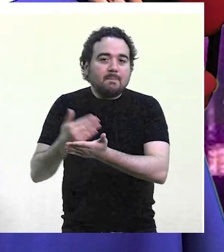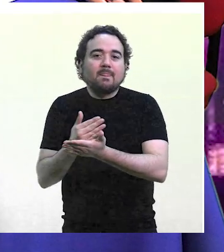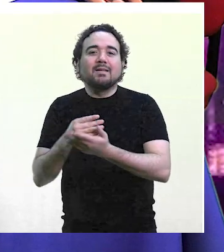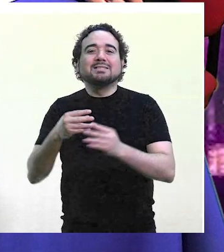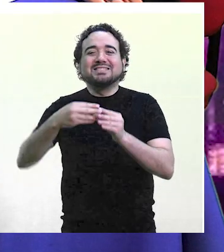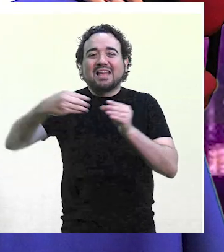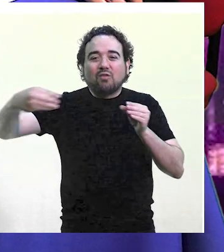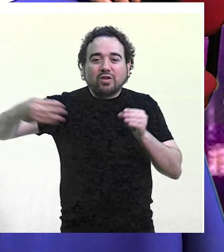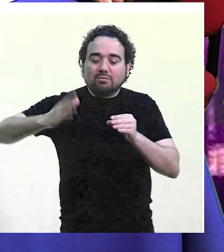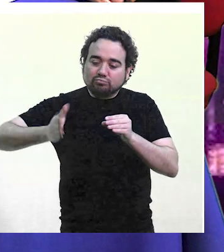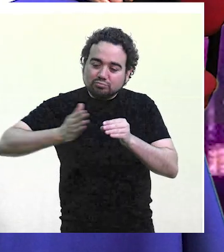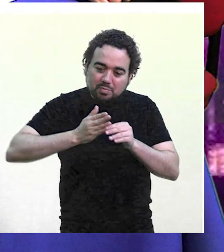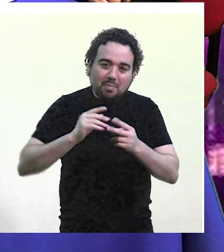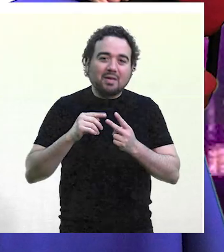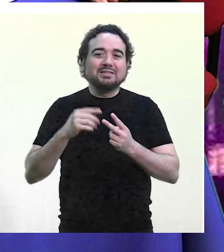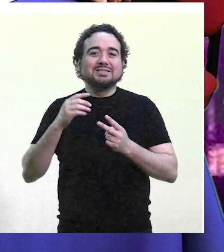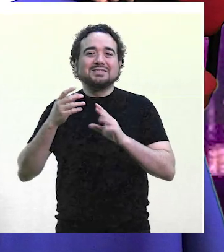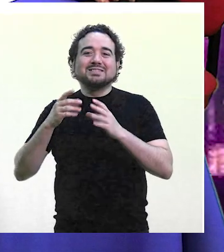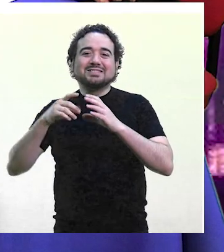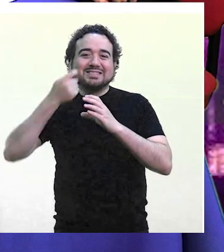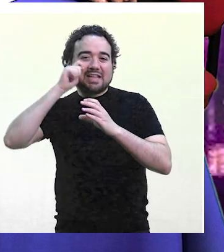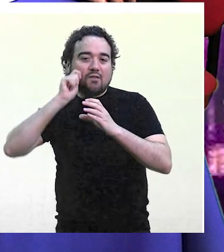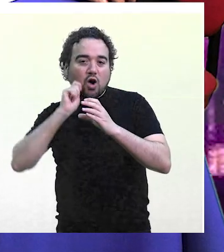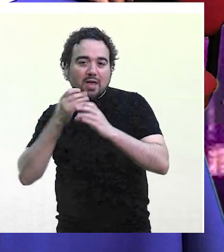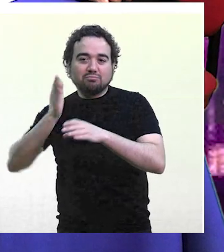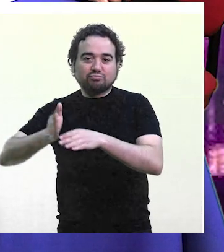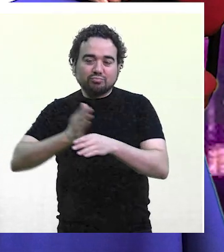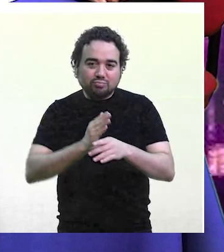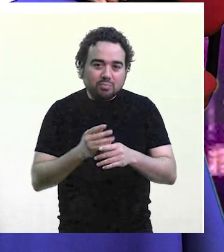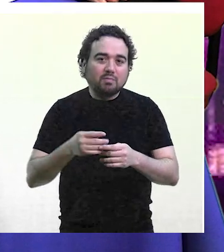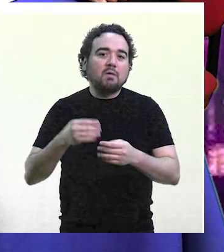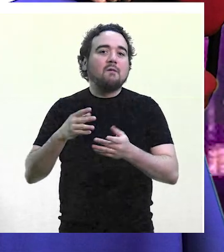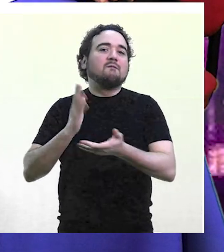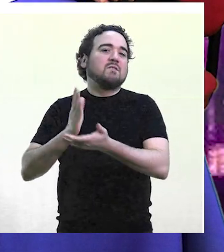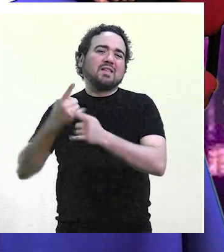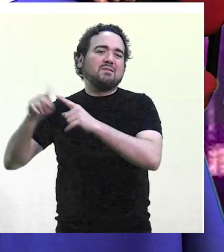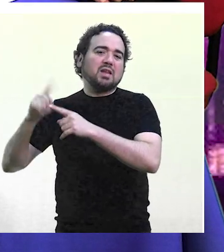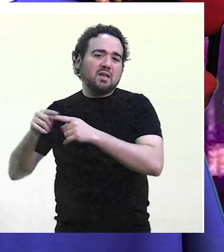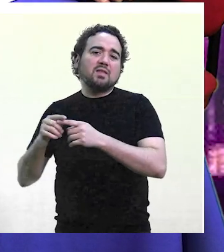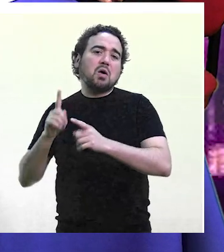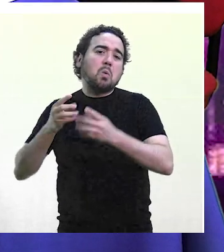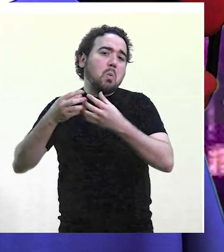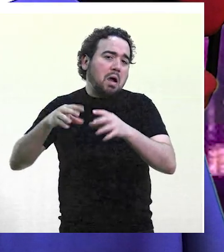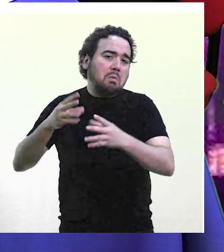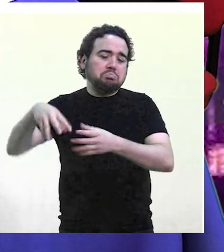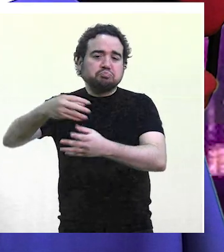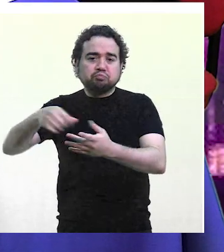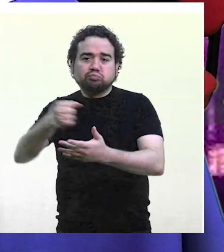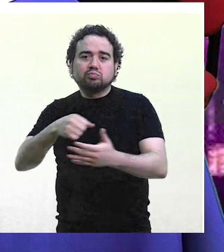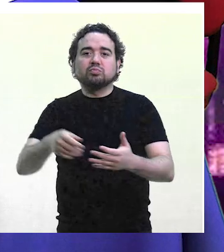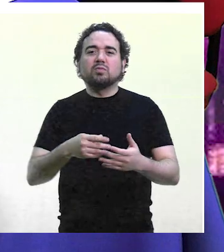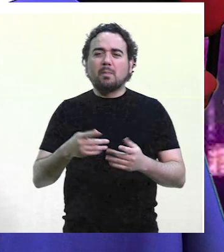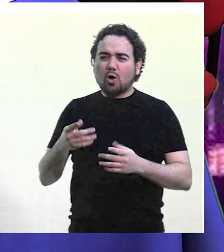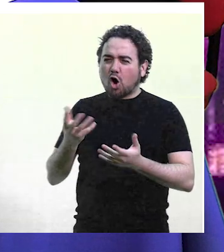zanahoria, puede llevar huevito. Huevo, eso así, con Sí. huevito le ponen. Sí, ¿Pero son fritos o son una sopa? es como una sopa, Sí, diría son yo. como cocidos, yo